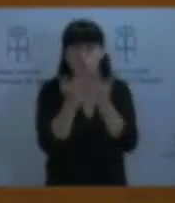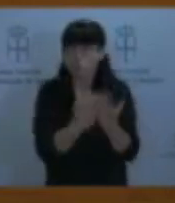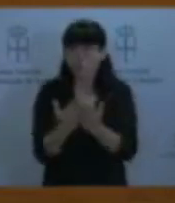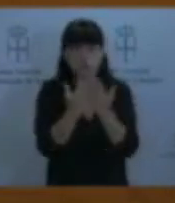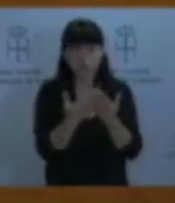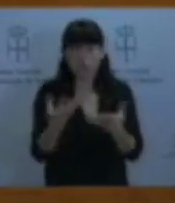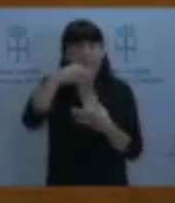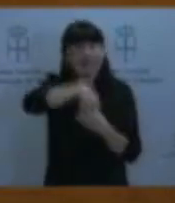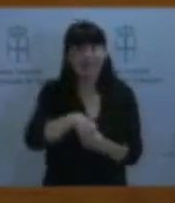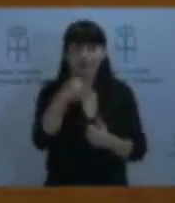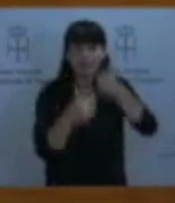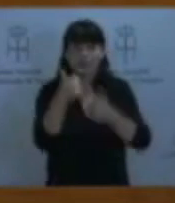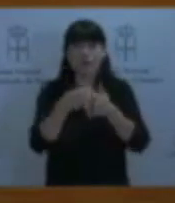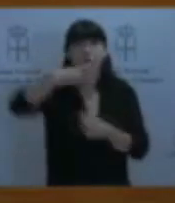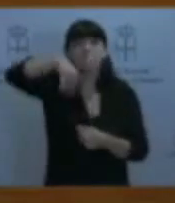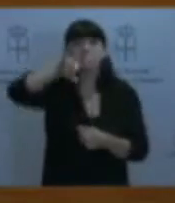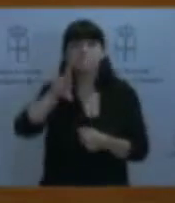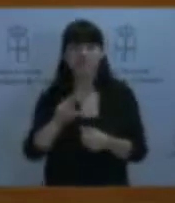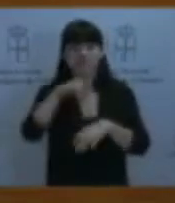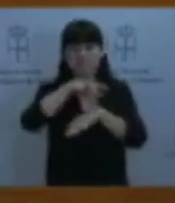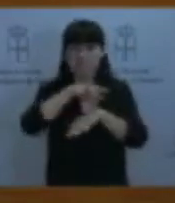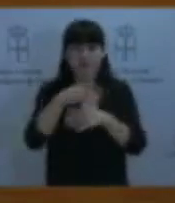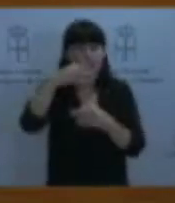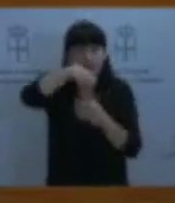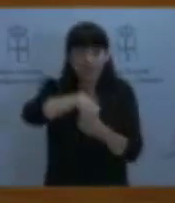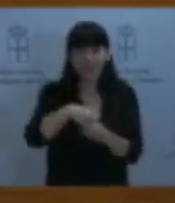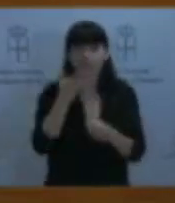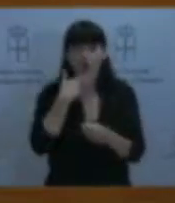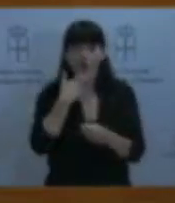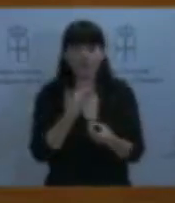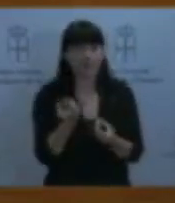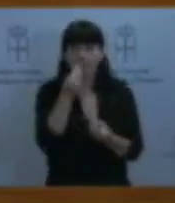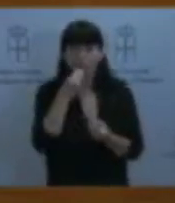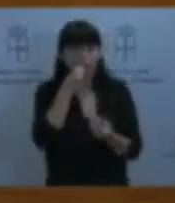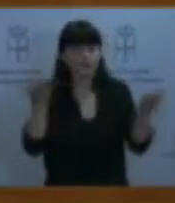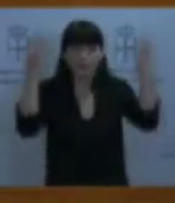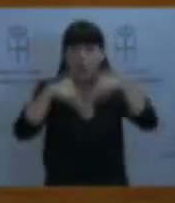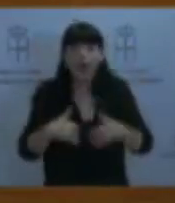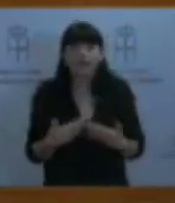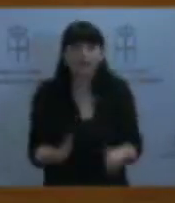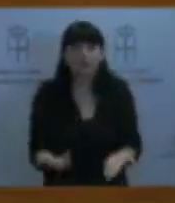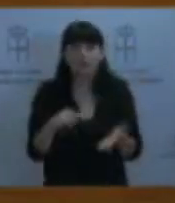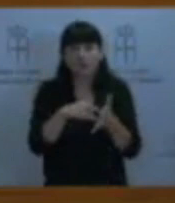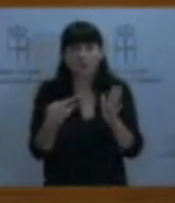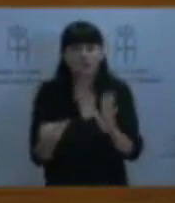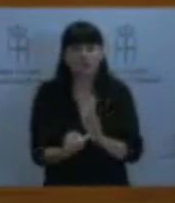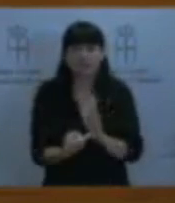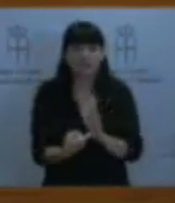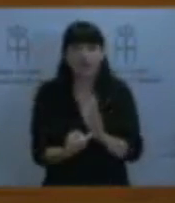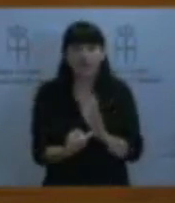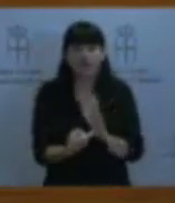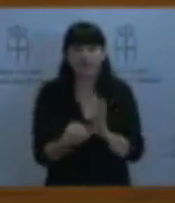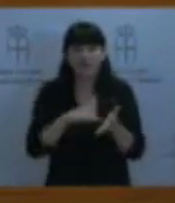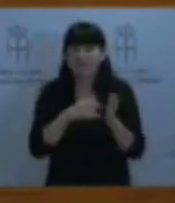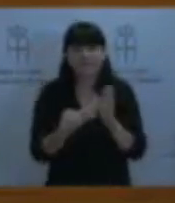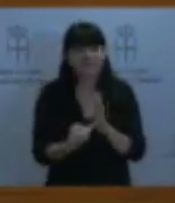conocimientos que se requiere los conocimientos de nutrición, y podría decirse que nuestro sistema en realidad peca de una